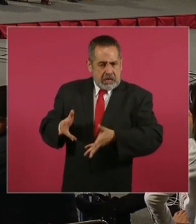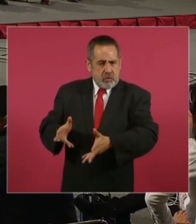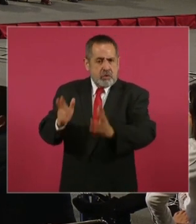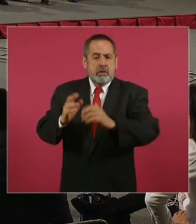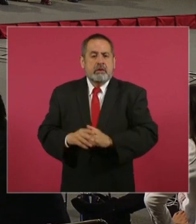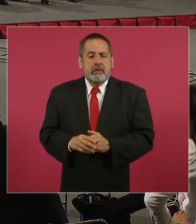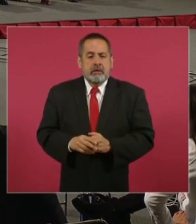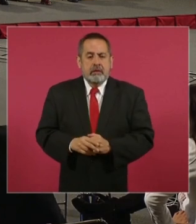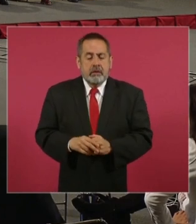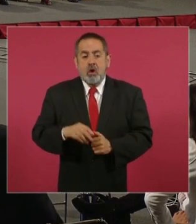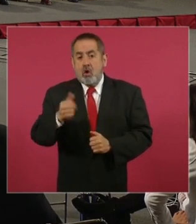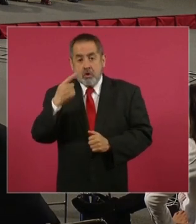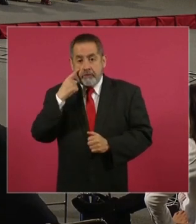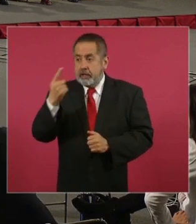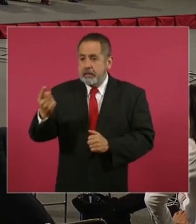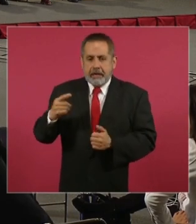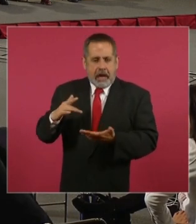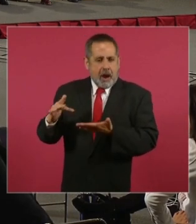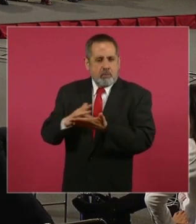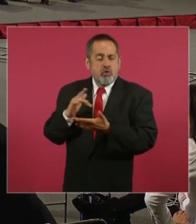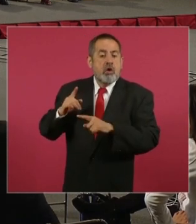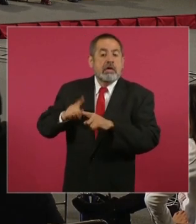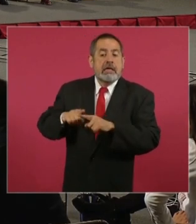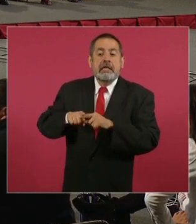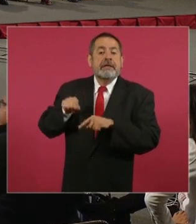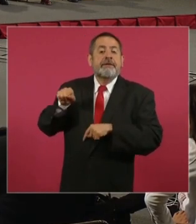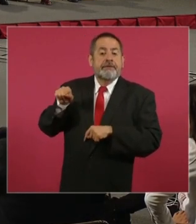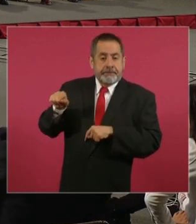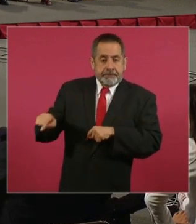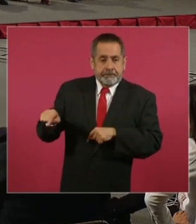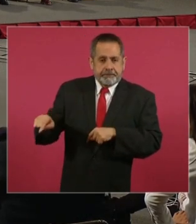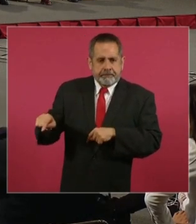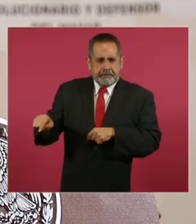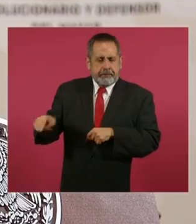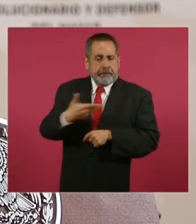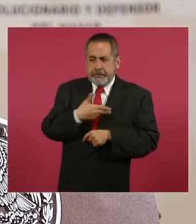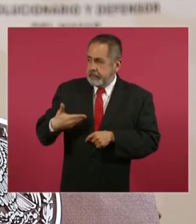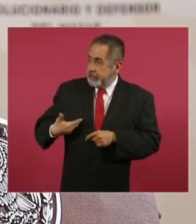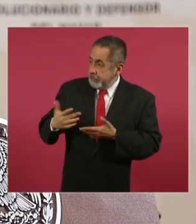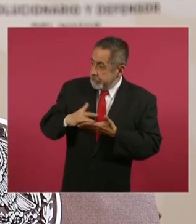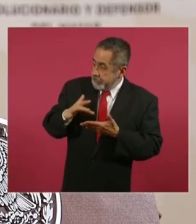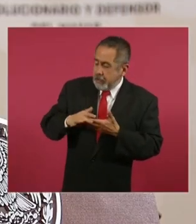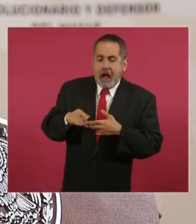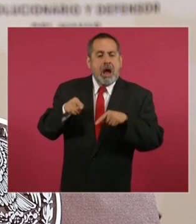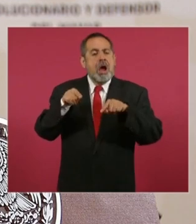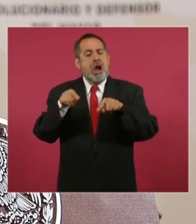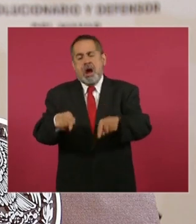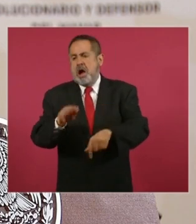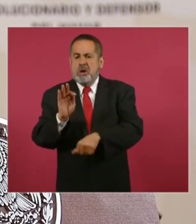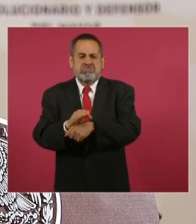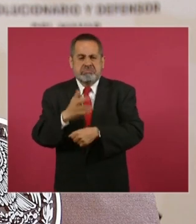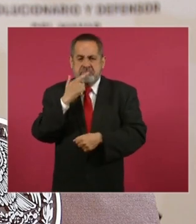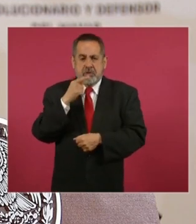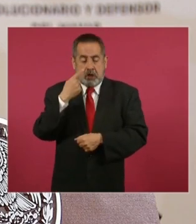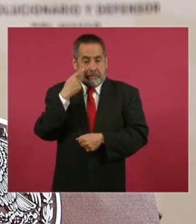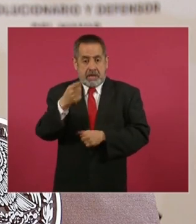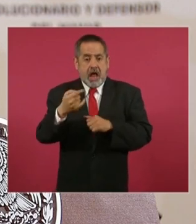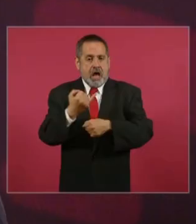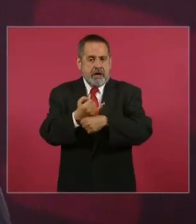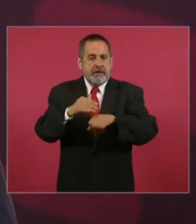compartirles, que por el apoyo de la que sigue, por favor, con el apoyo de nuestro presidente, licenciado Andrés Manuel López Obrador,